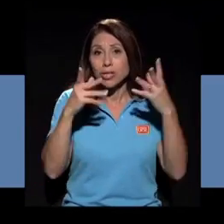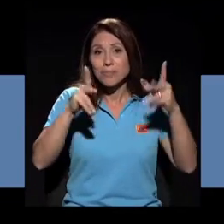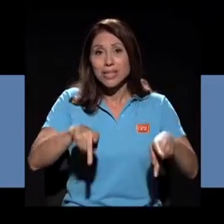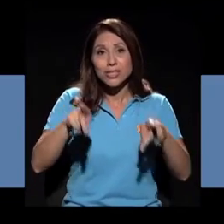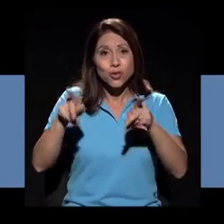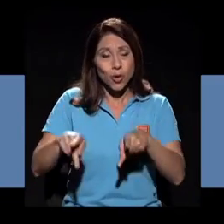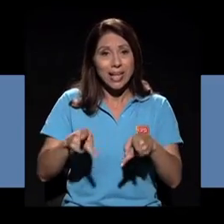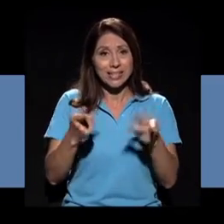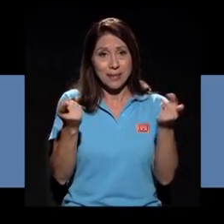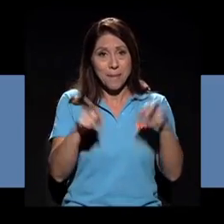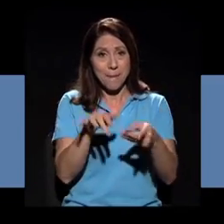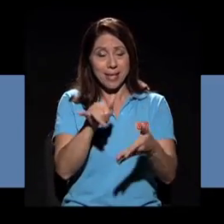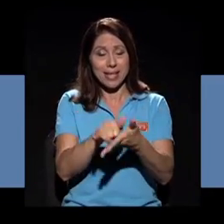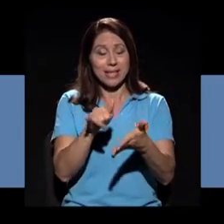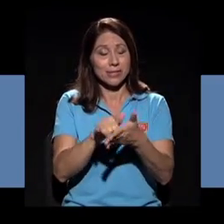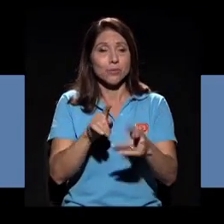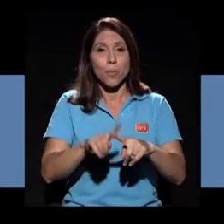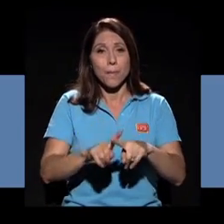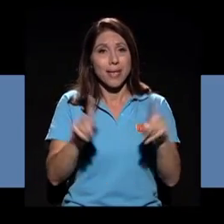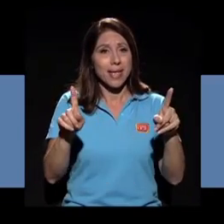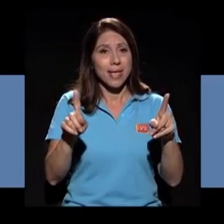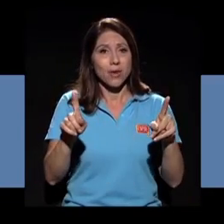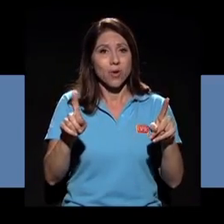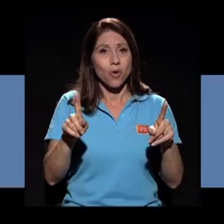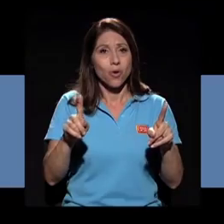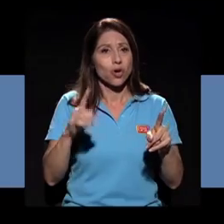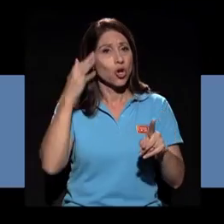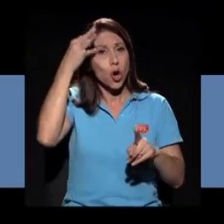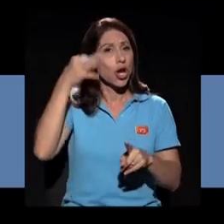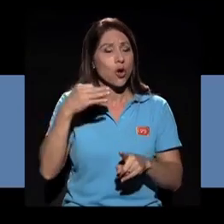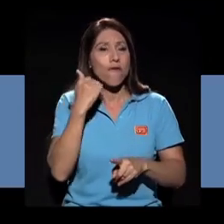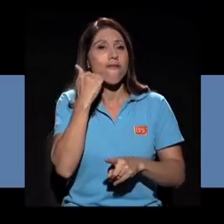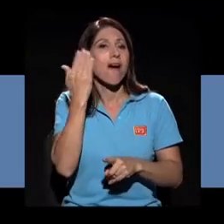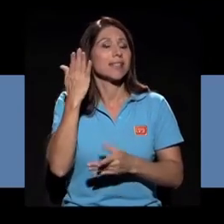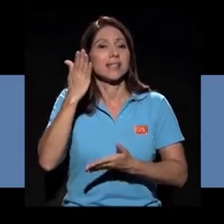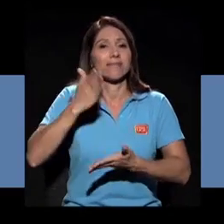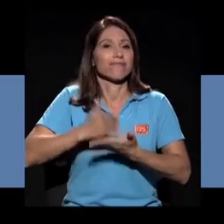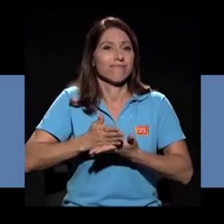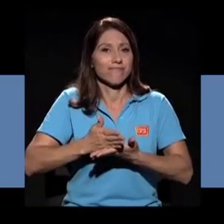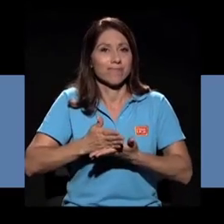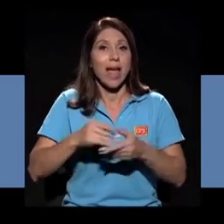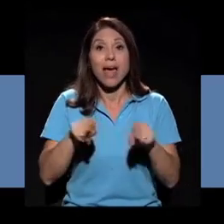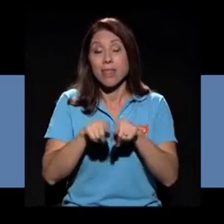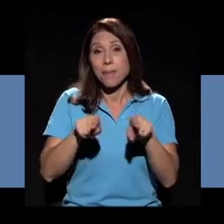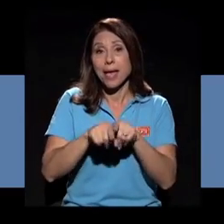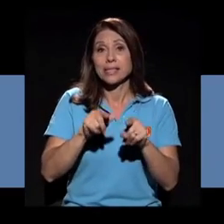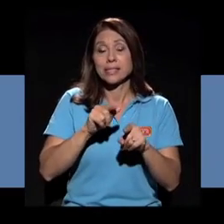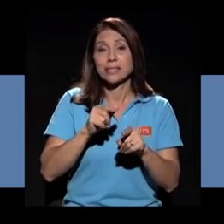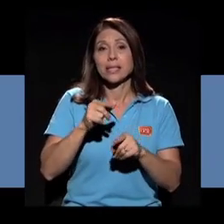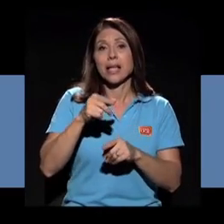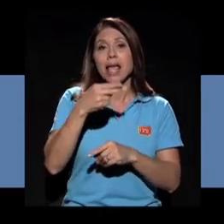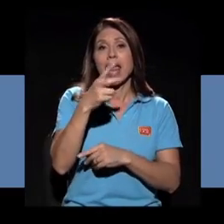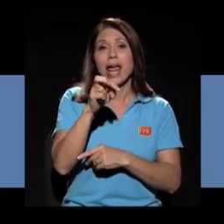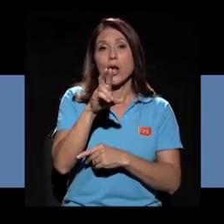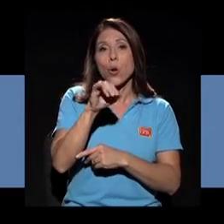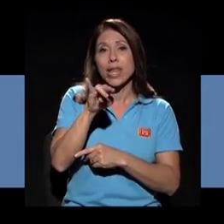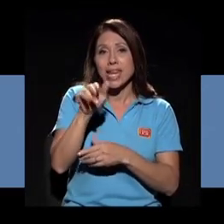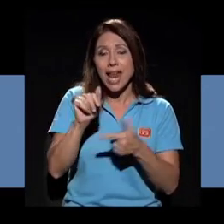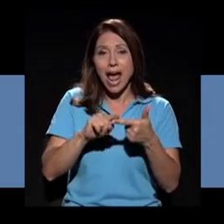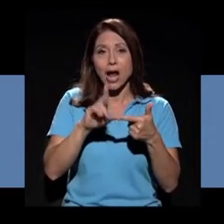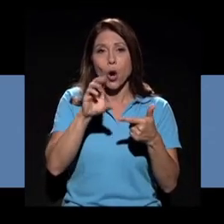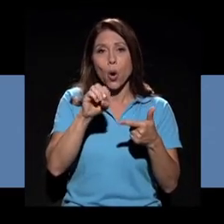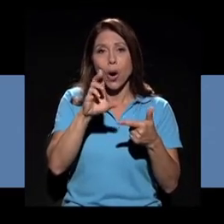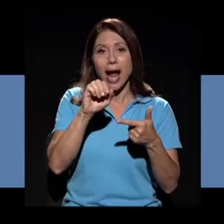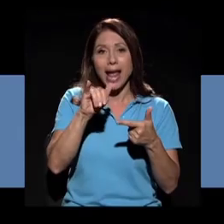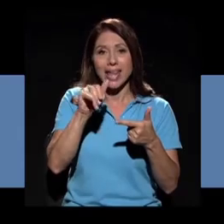muchas personas caen en eso para mí y no creo que se salga fácil, ¿verdad? Una adicción. Además, la heroína, la cocaína, son